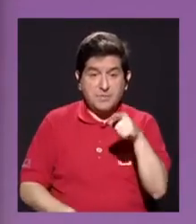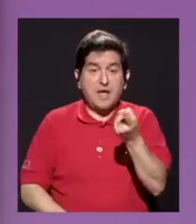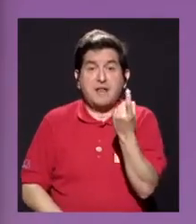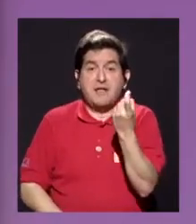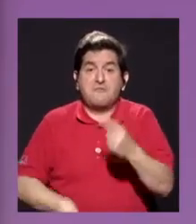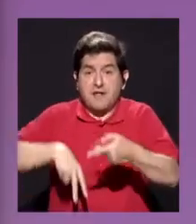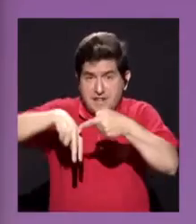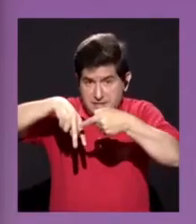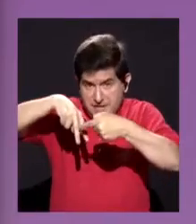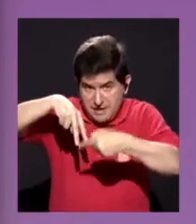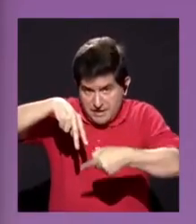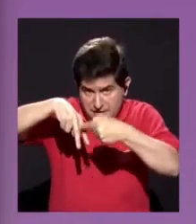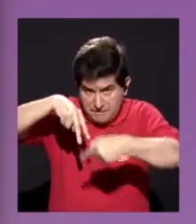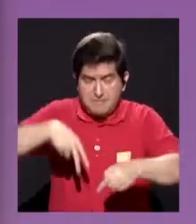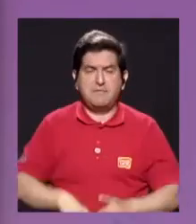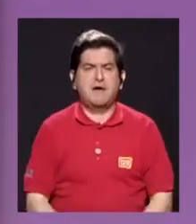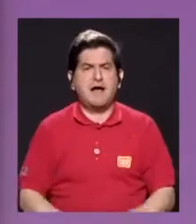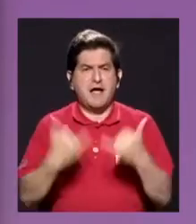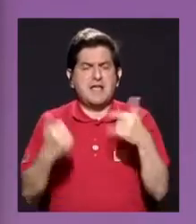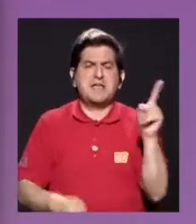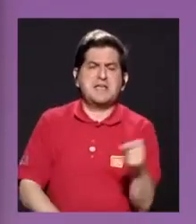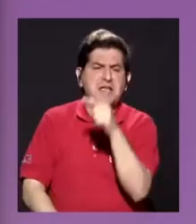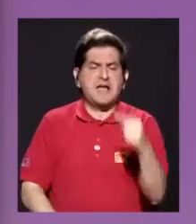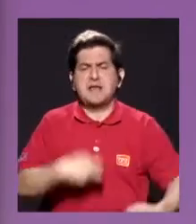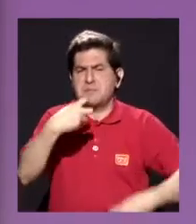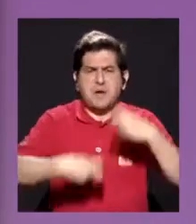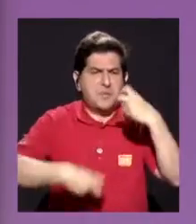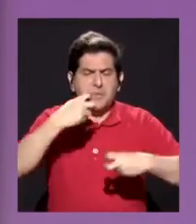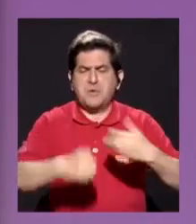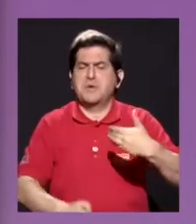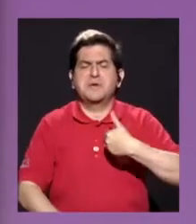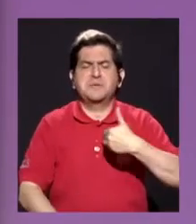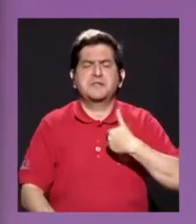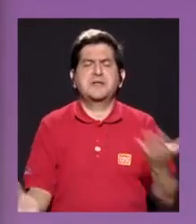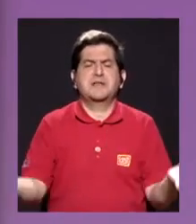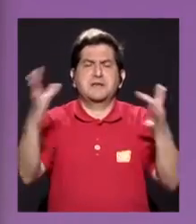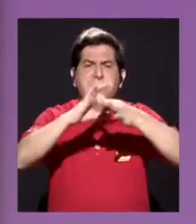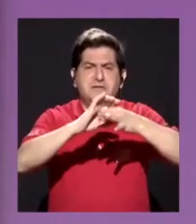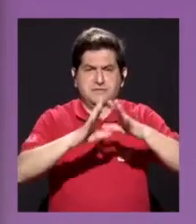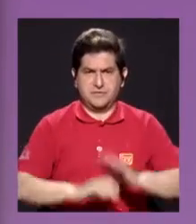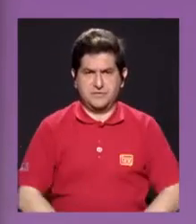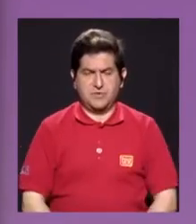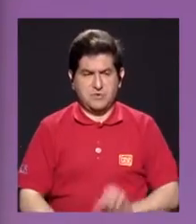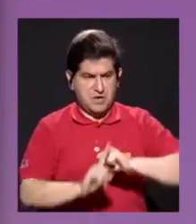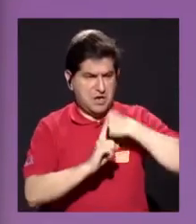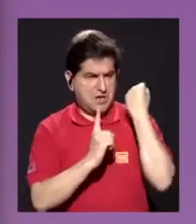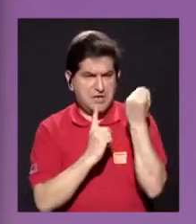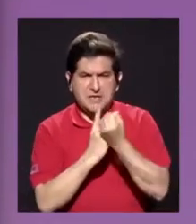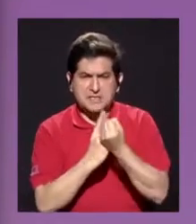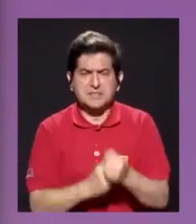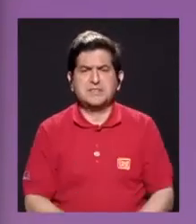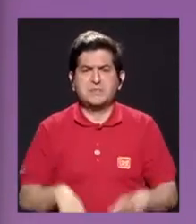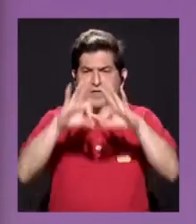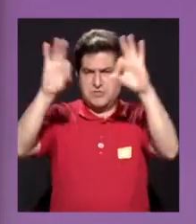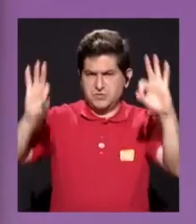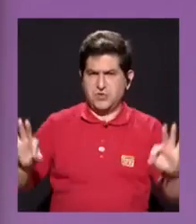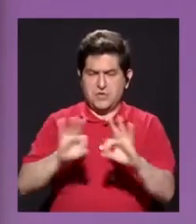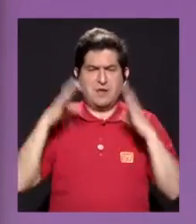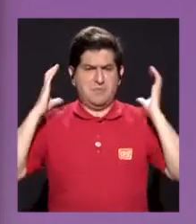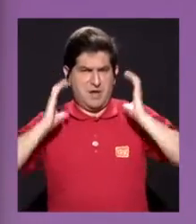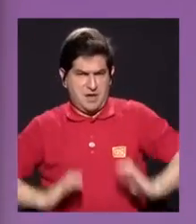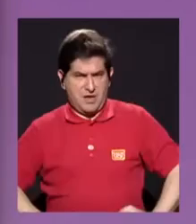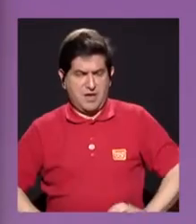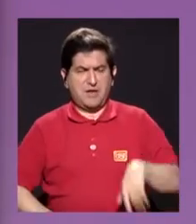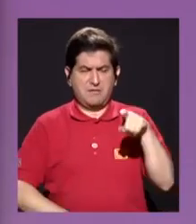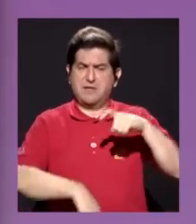un poco como de una vez derribar cualquier conflicto que pudiera tener por eso, ¿verdad? En cuestión de la imagen corporal que podía tener de mí